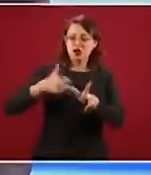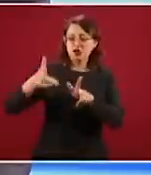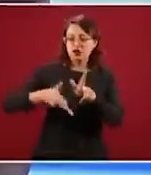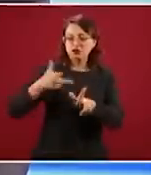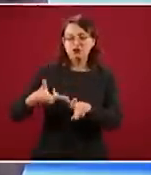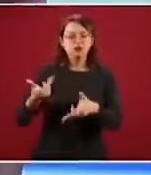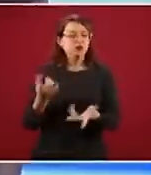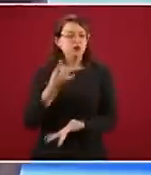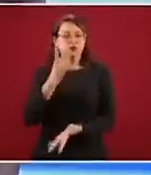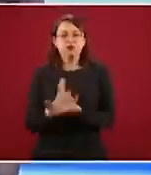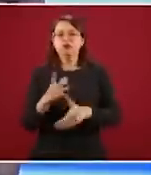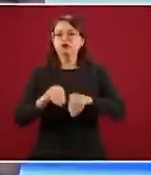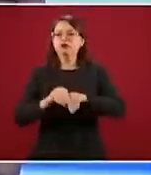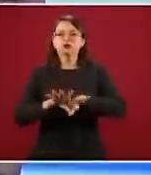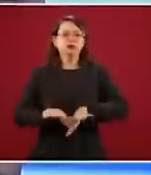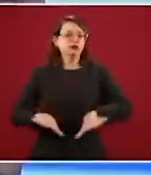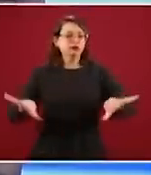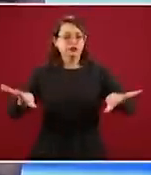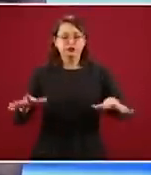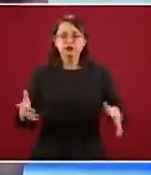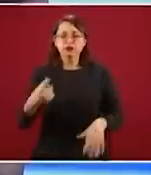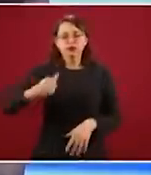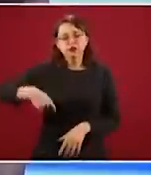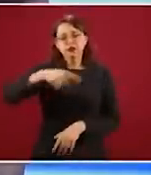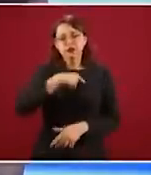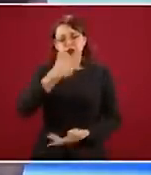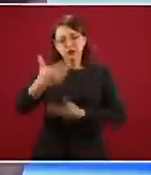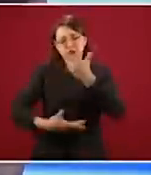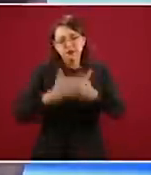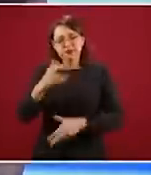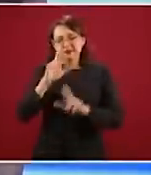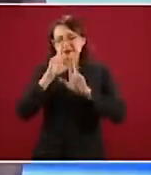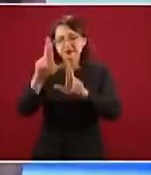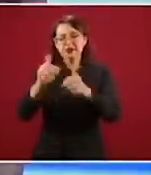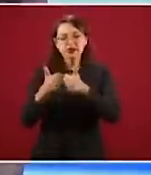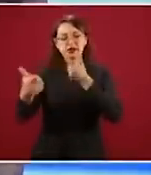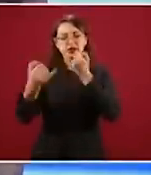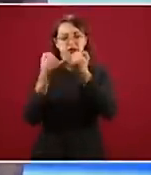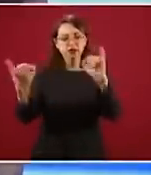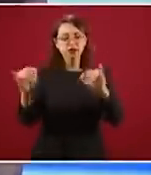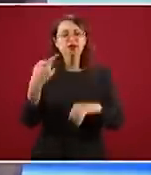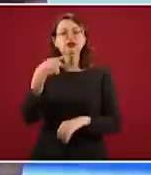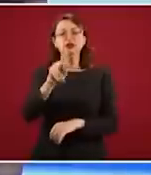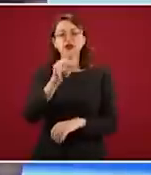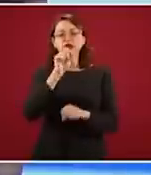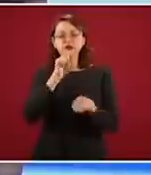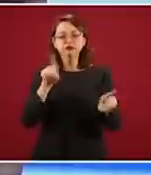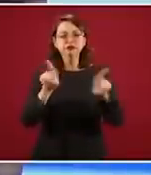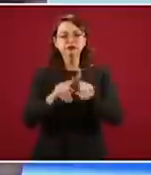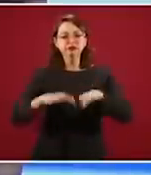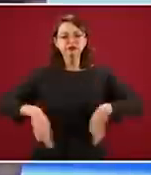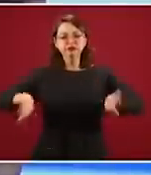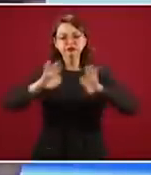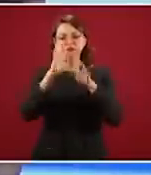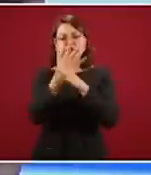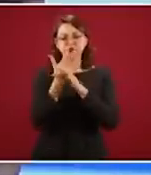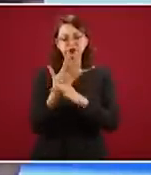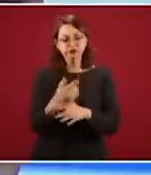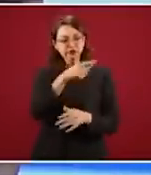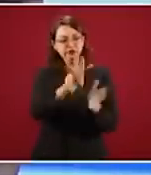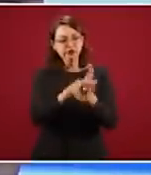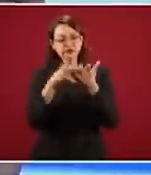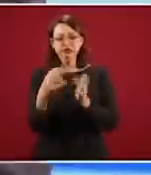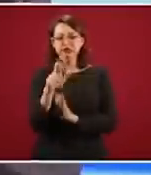la autonomía de esta institución tan importante del país, pero sí queremos subrayarlo. El periódico